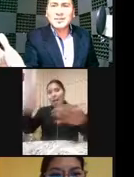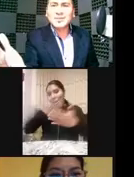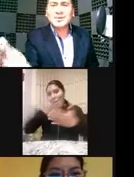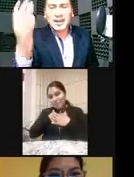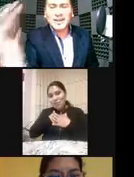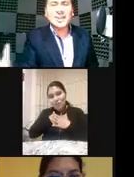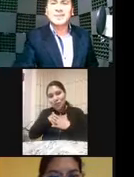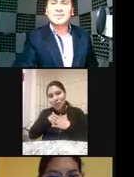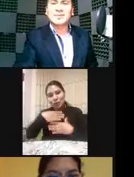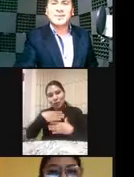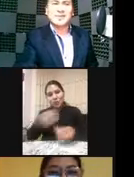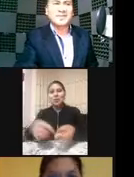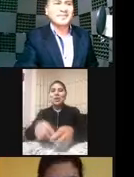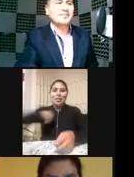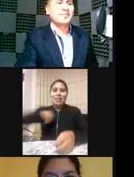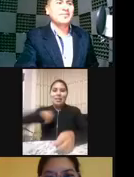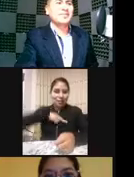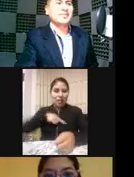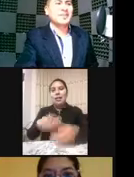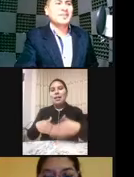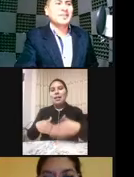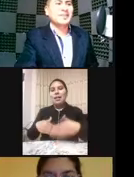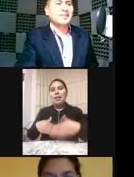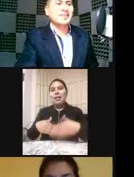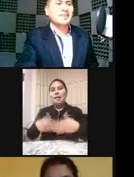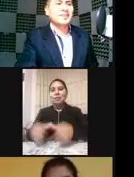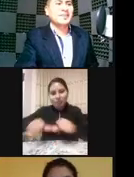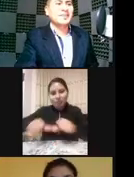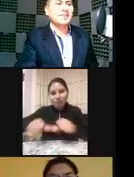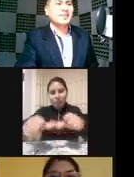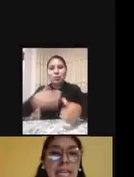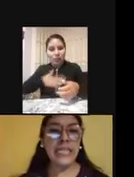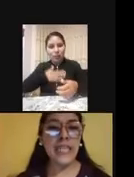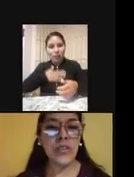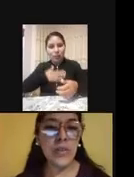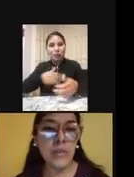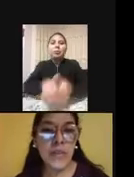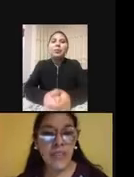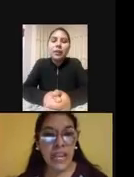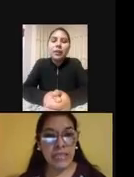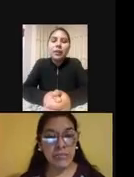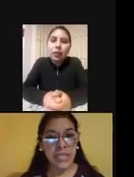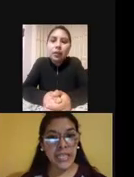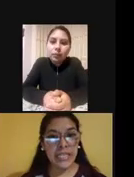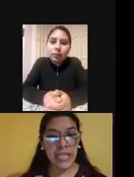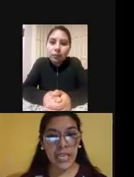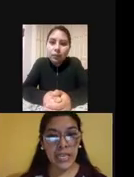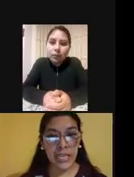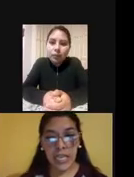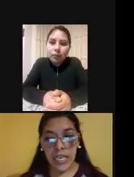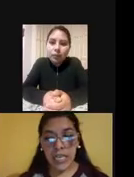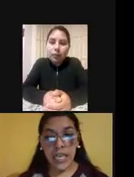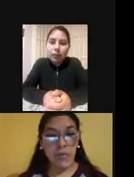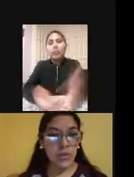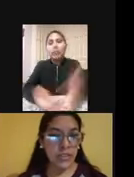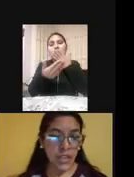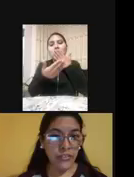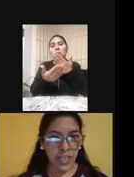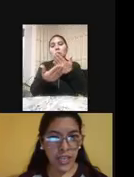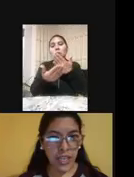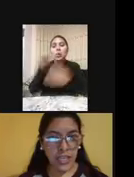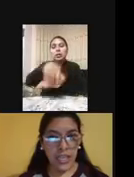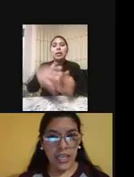público es suyo. Adelante, por favor. Siguiente, por favor. En esta noche vamos a hablar también acerca de la